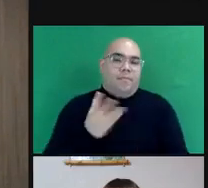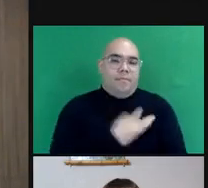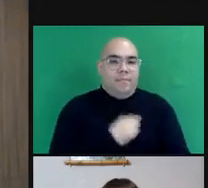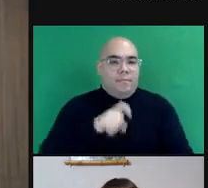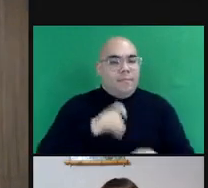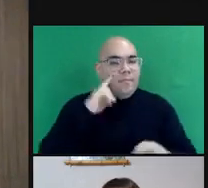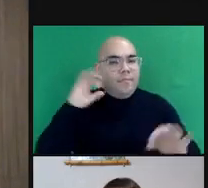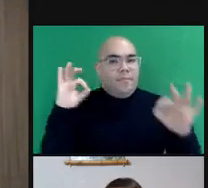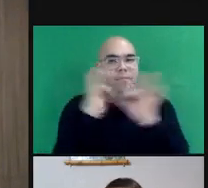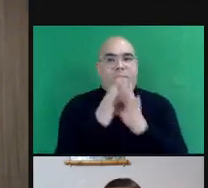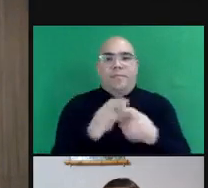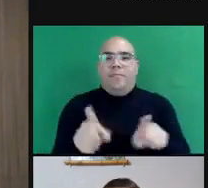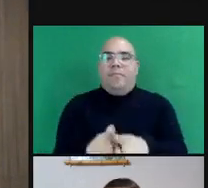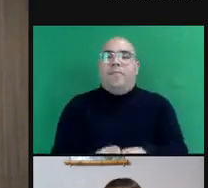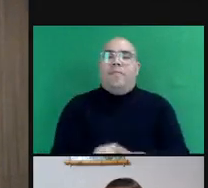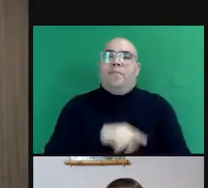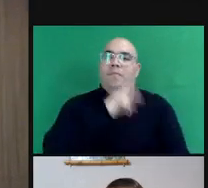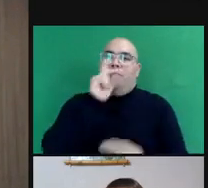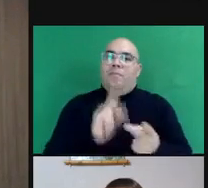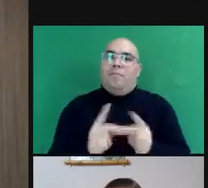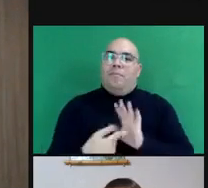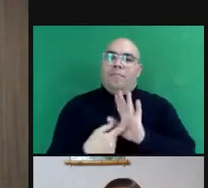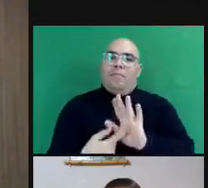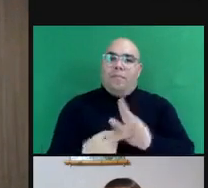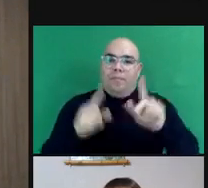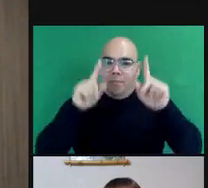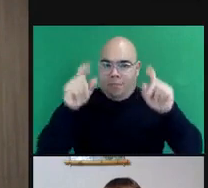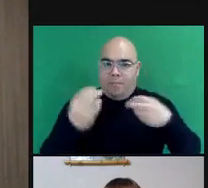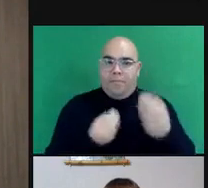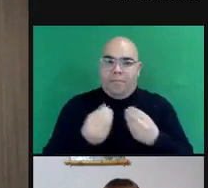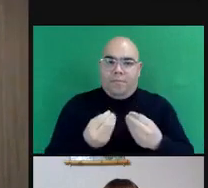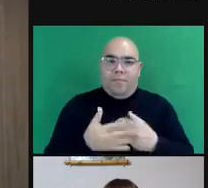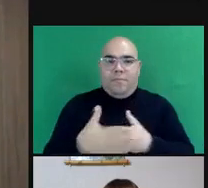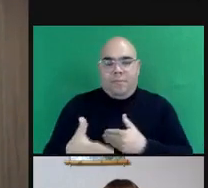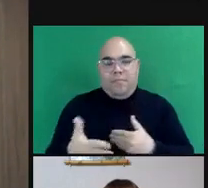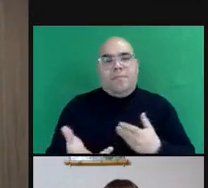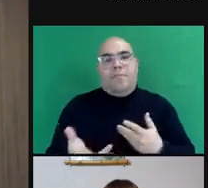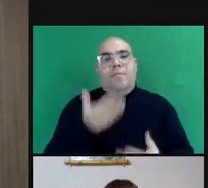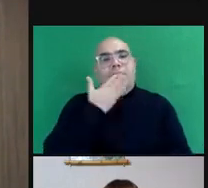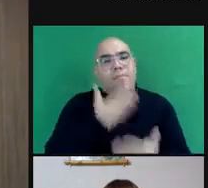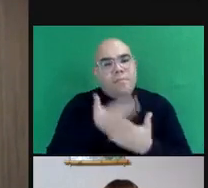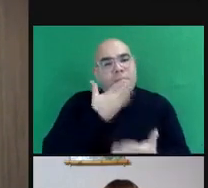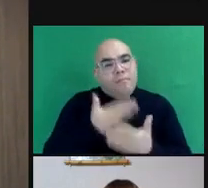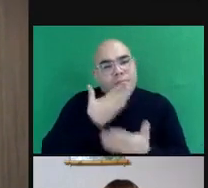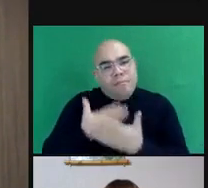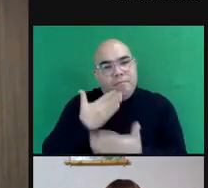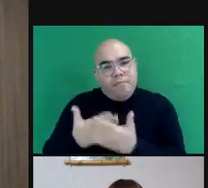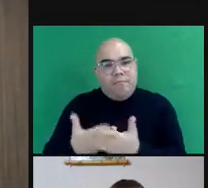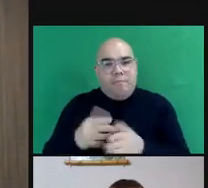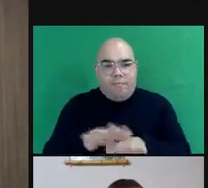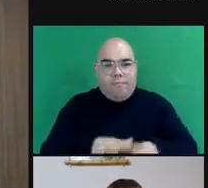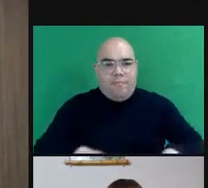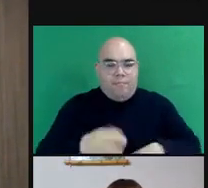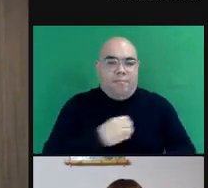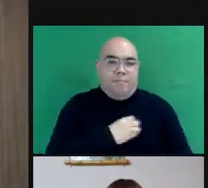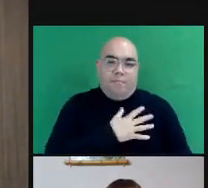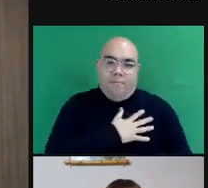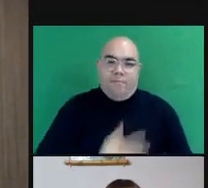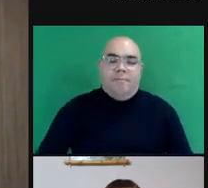como perfeccionar lo que realmente estamos haciendo en la calle. Entonces, muchísimas gracias por esa oportunidad.